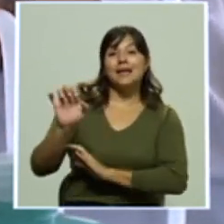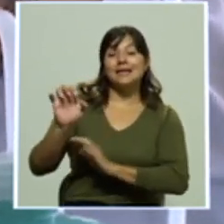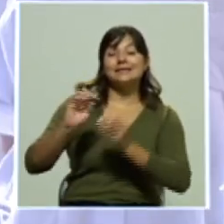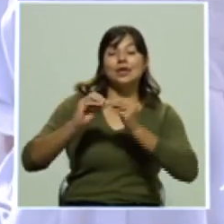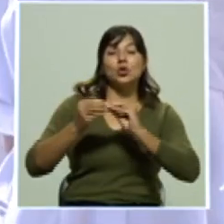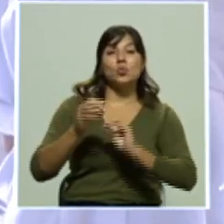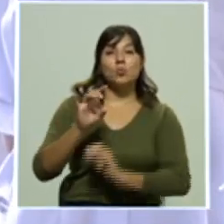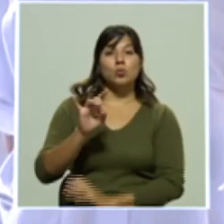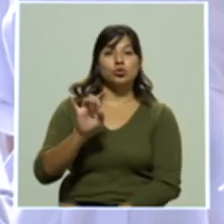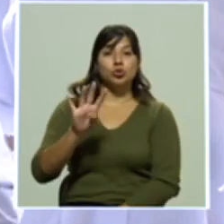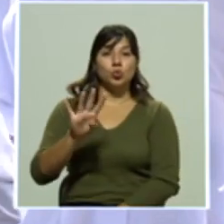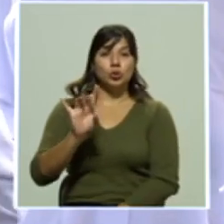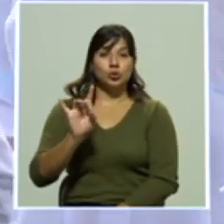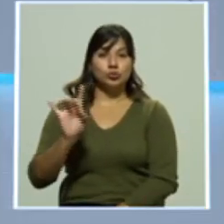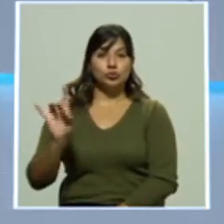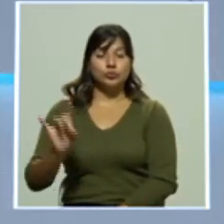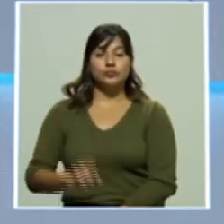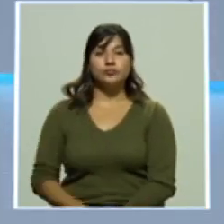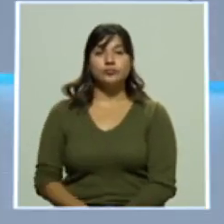8488.